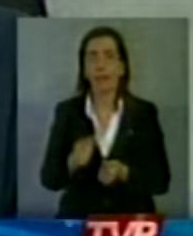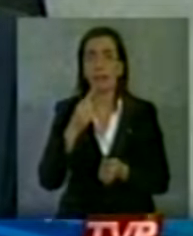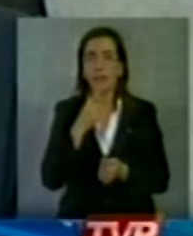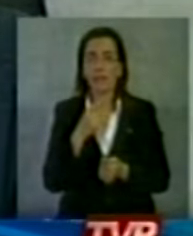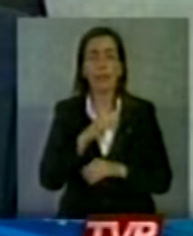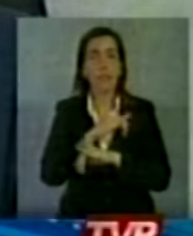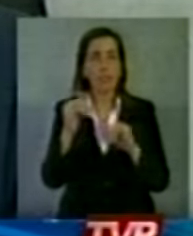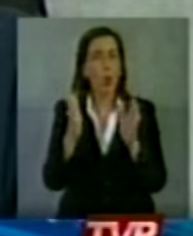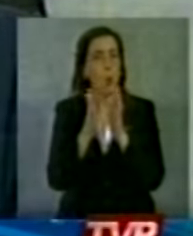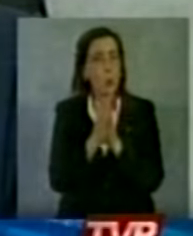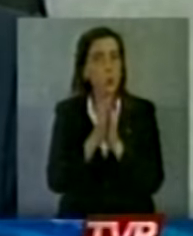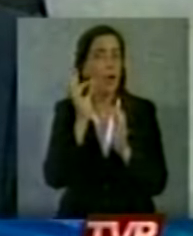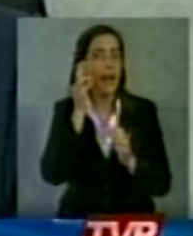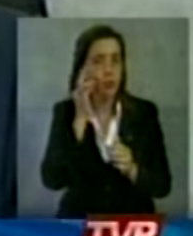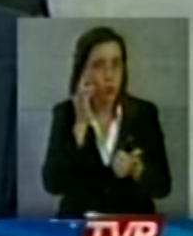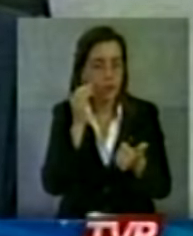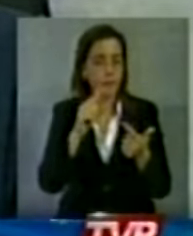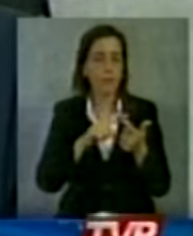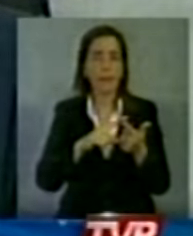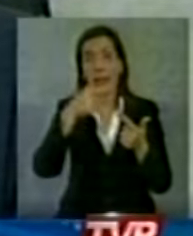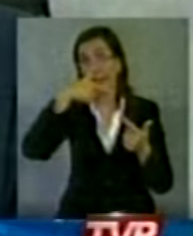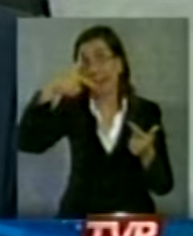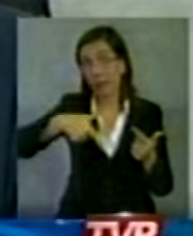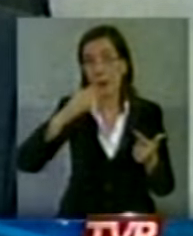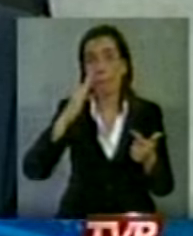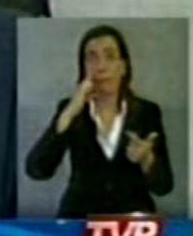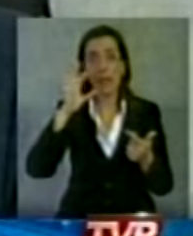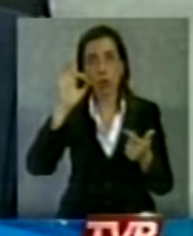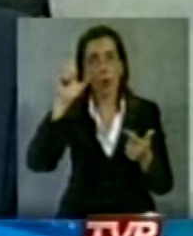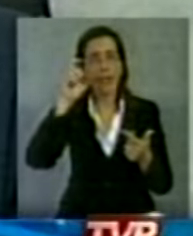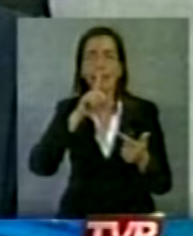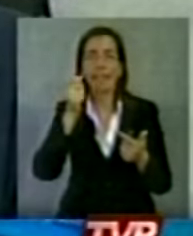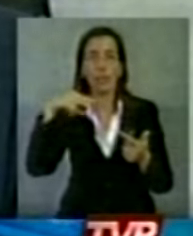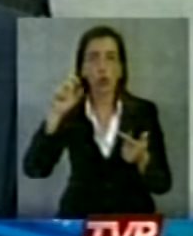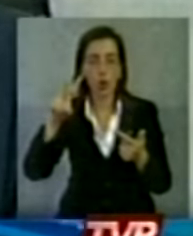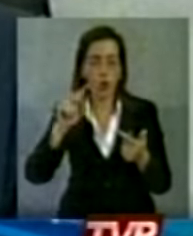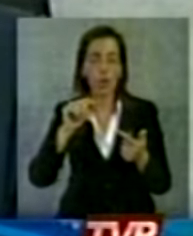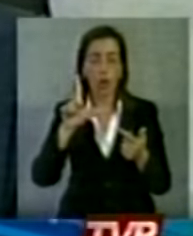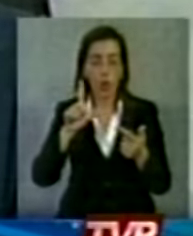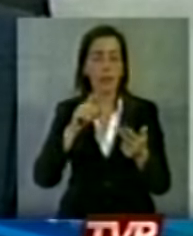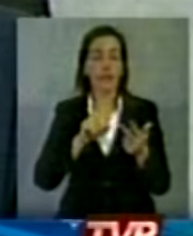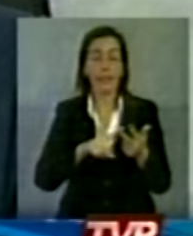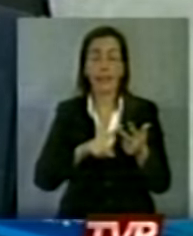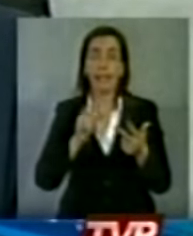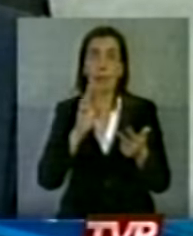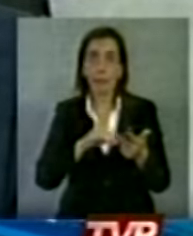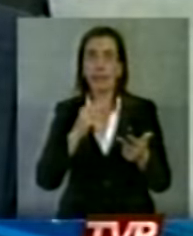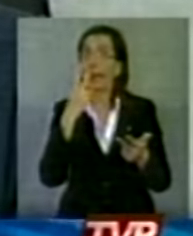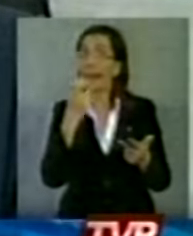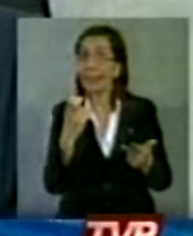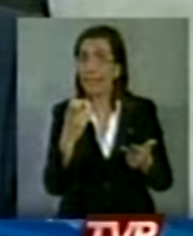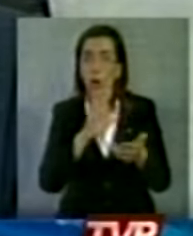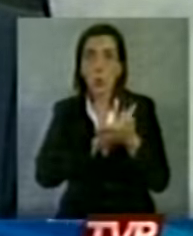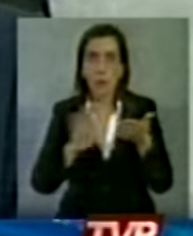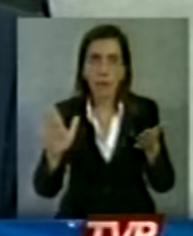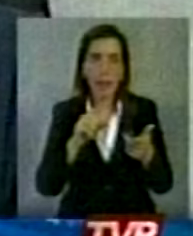azúcar, con el bioetanol y la cogeneración, hemos abierto una